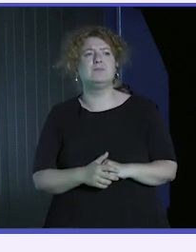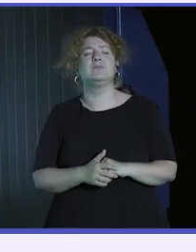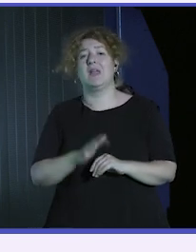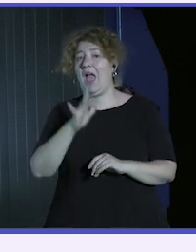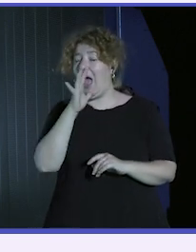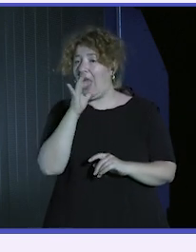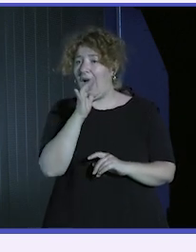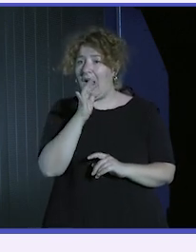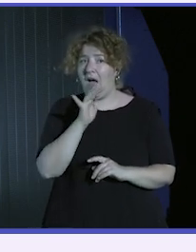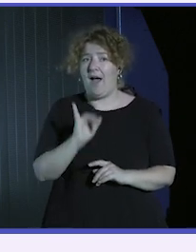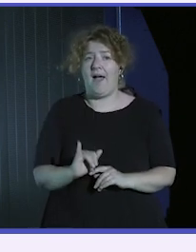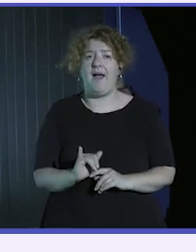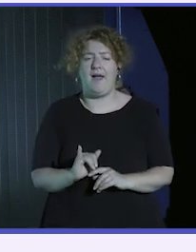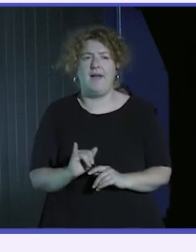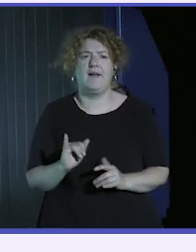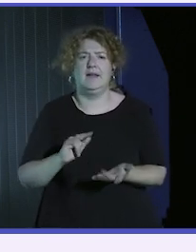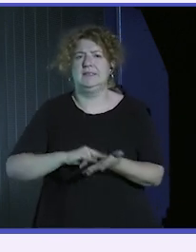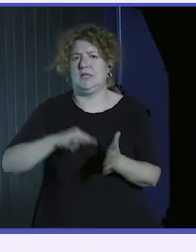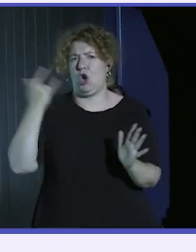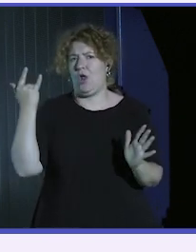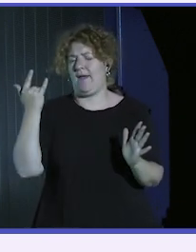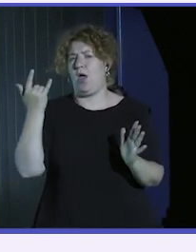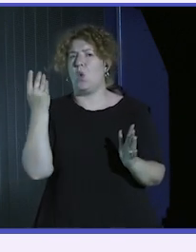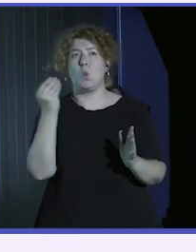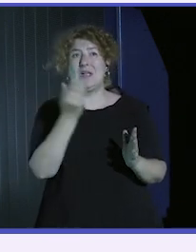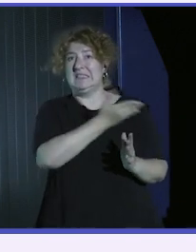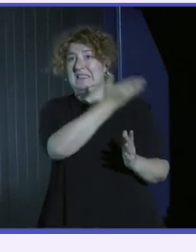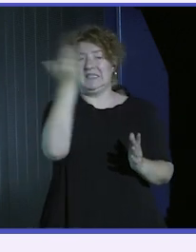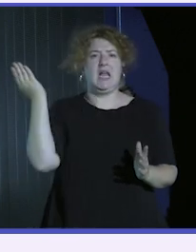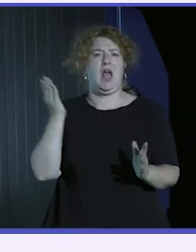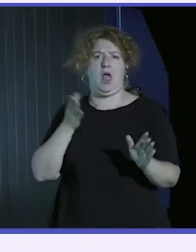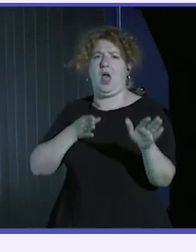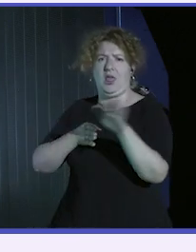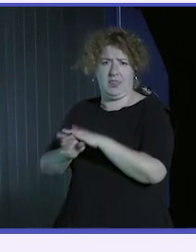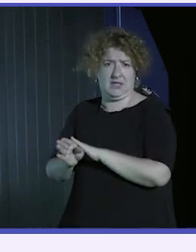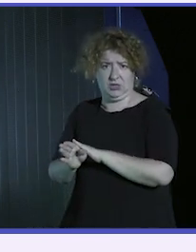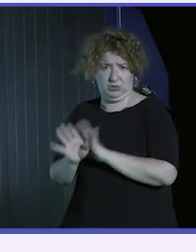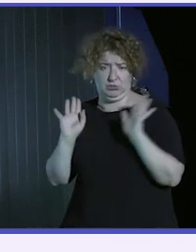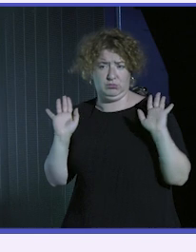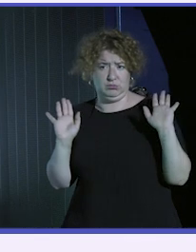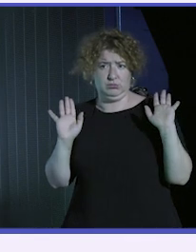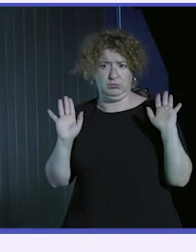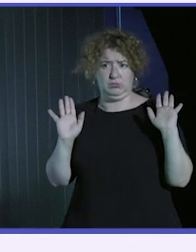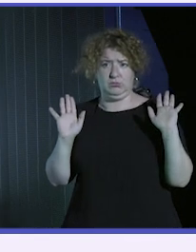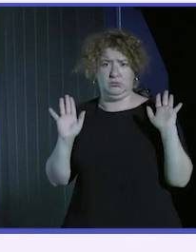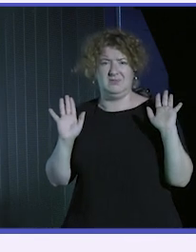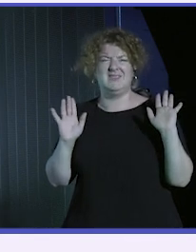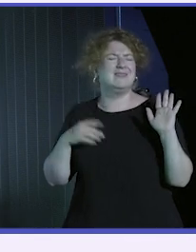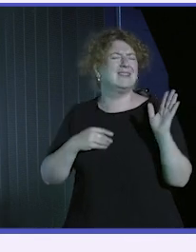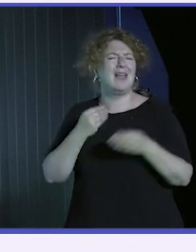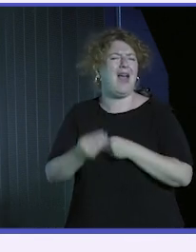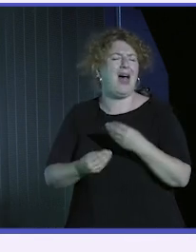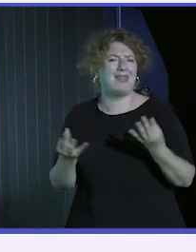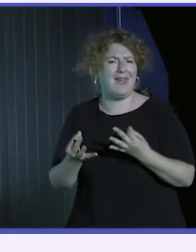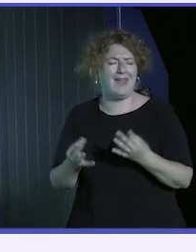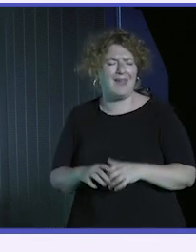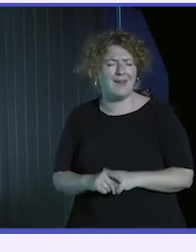mismo tienen acceso a más tecnologías cuánticas que cualquier otra organización en el mundo. Con esto, ¿qué van a hacer?